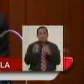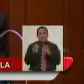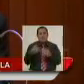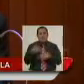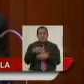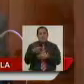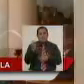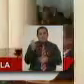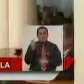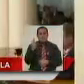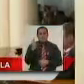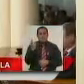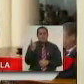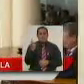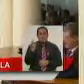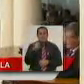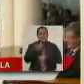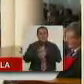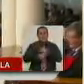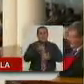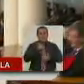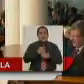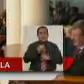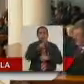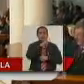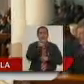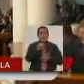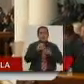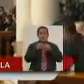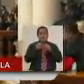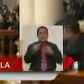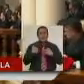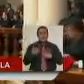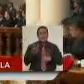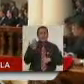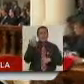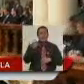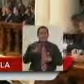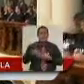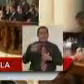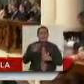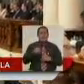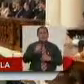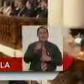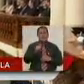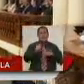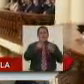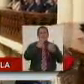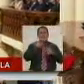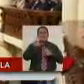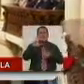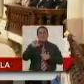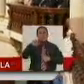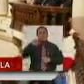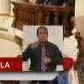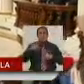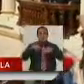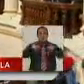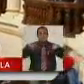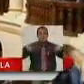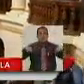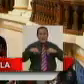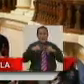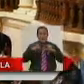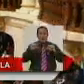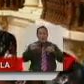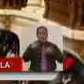delincuentes. En el año 2011 existían casi 63.000 hectáreas de cultivos de hoja de coca